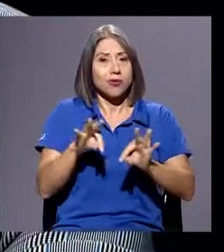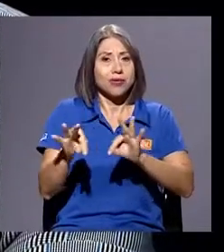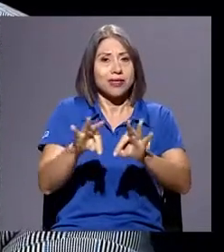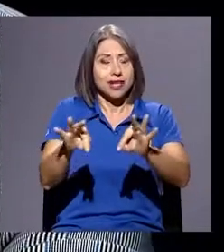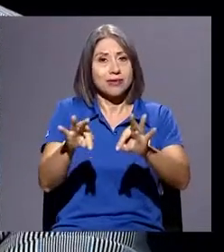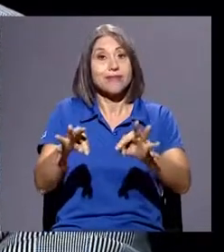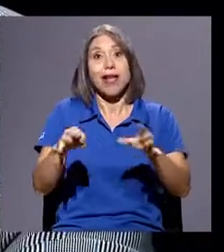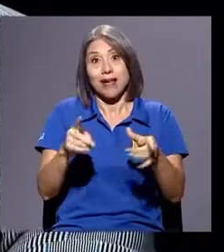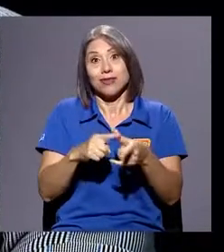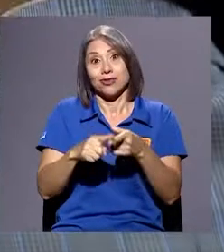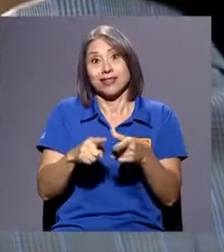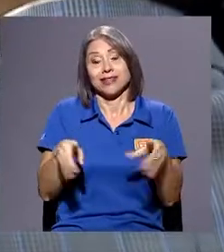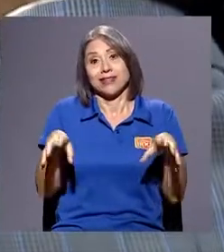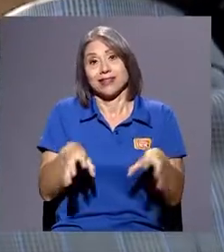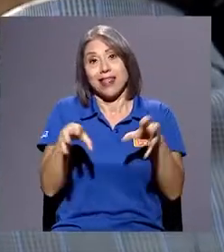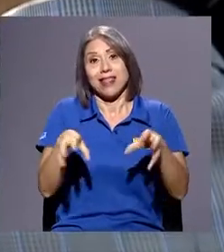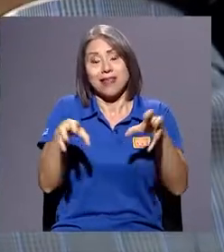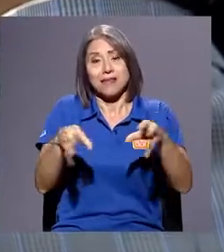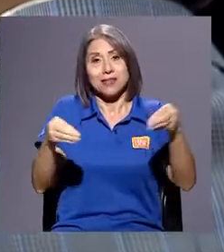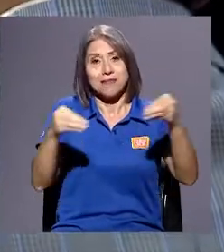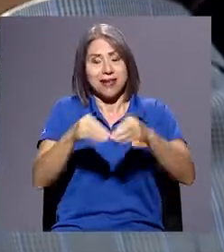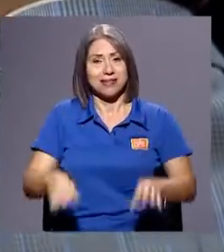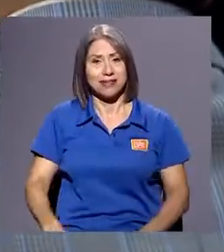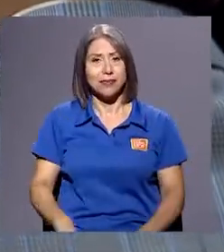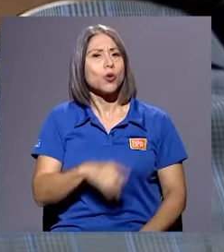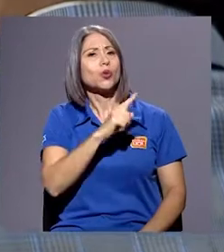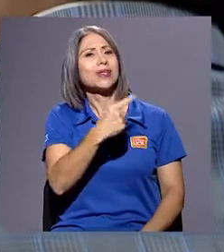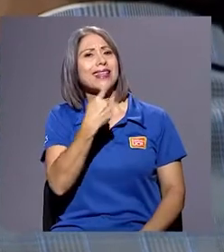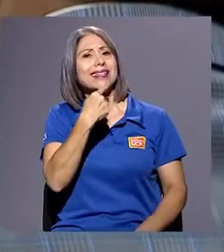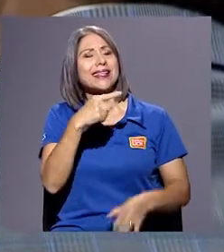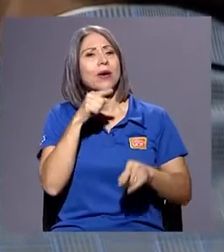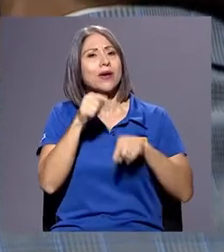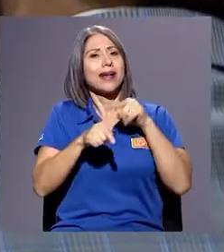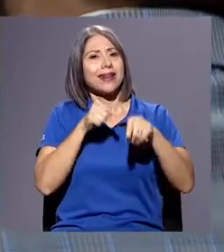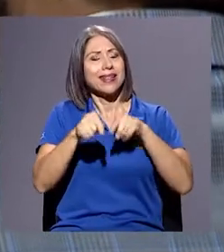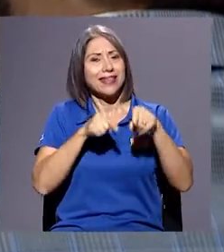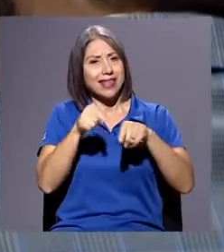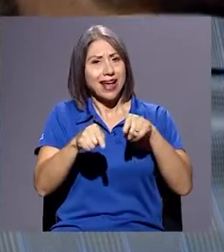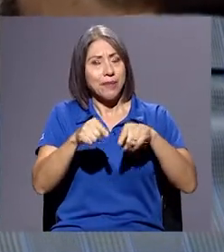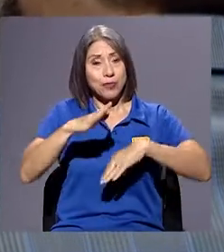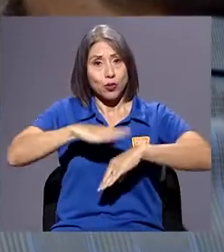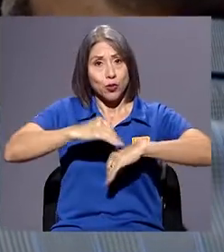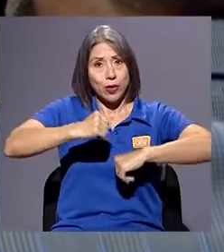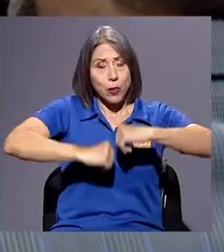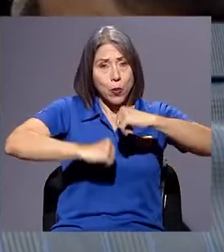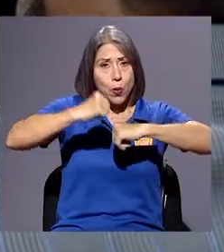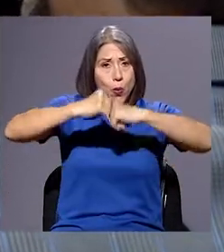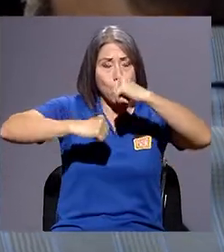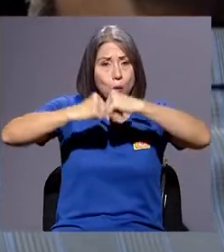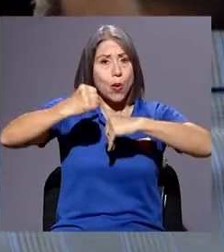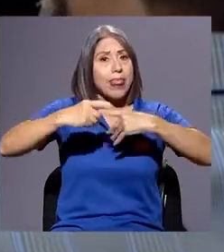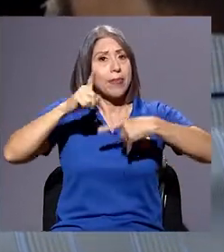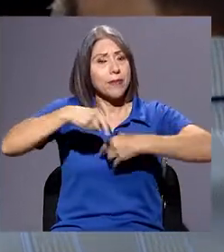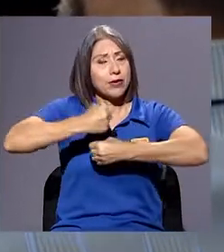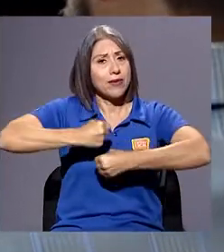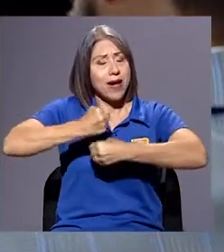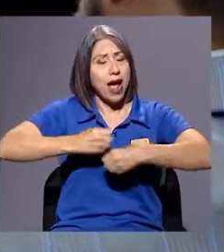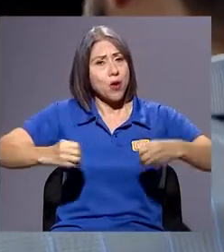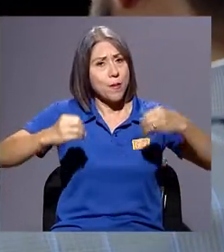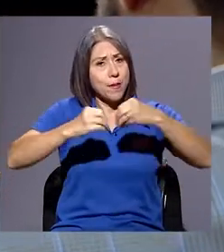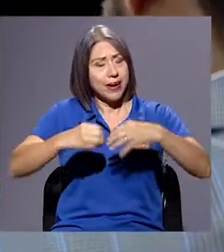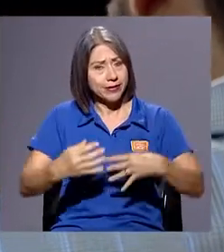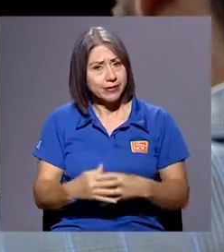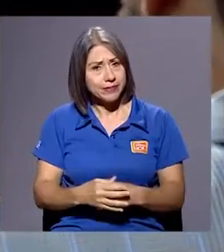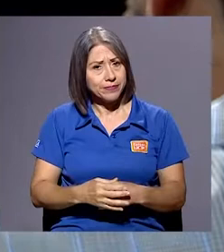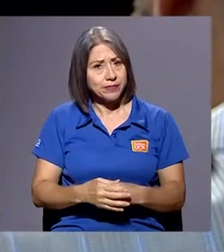se dinamice aún más, ¿verdad? Ahora usted hacía una crítica en el sector infraestructura, cómo debemos de trabajarlo mucho más.